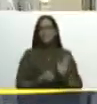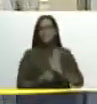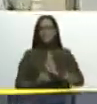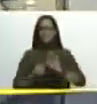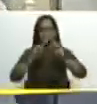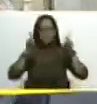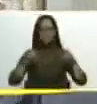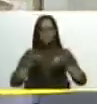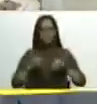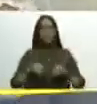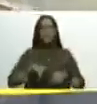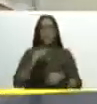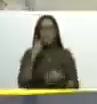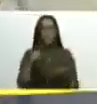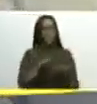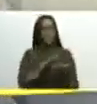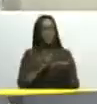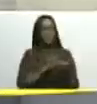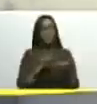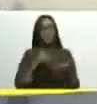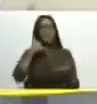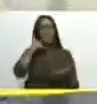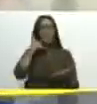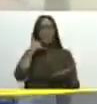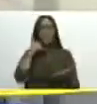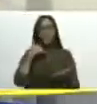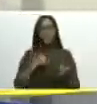pueden ver desde su teléfono. Digitalízalo a él.